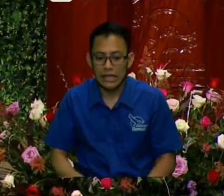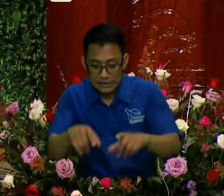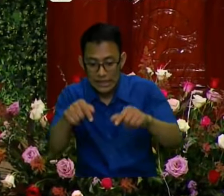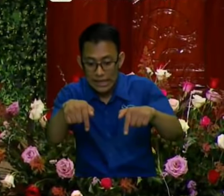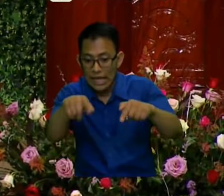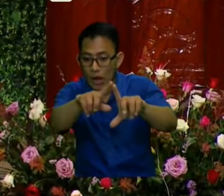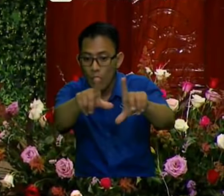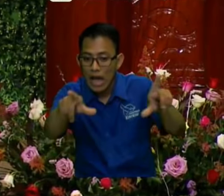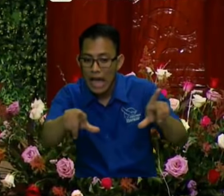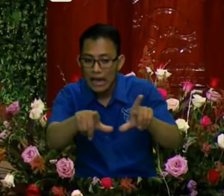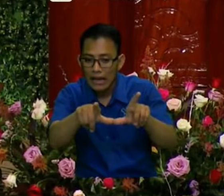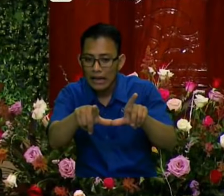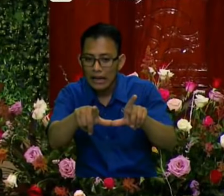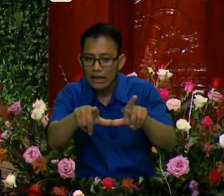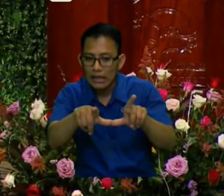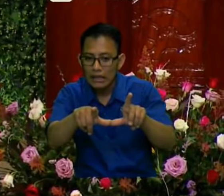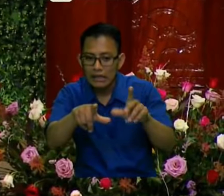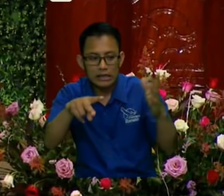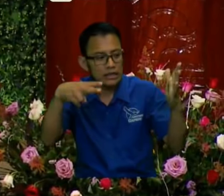No estaba frío.